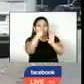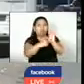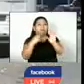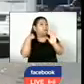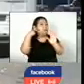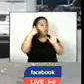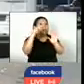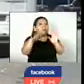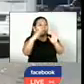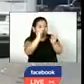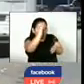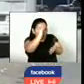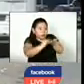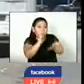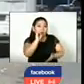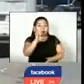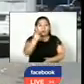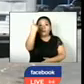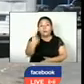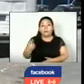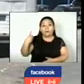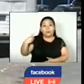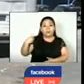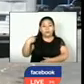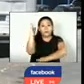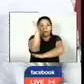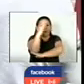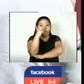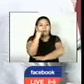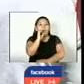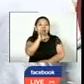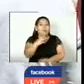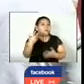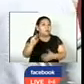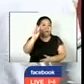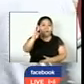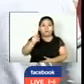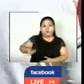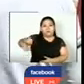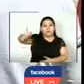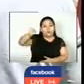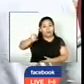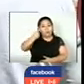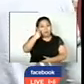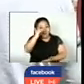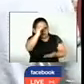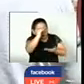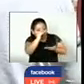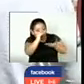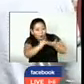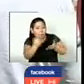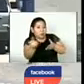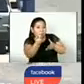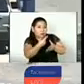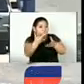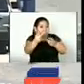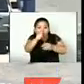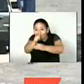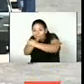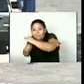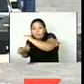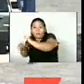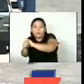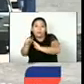importante, pues de acuerdo al director de Migración y Extranjería, desde los últimos dos años se ha mantenido una reducción de los salvadoreños retornados,